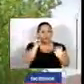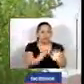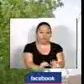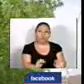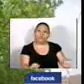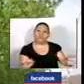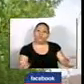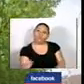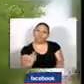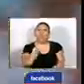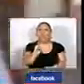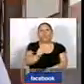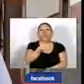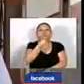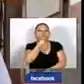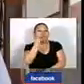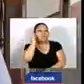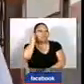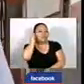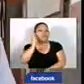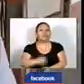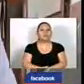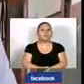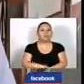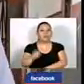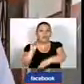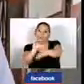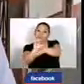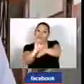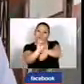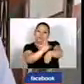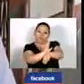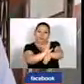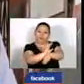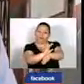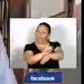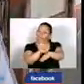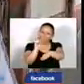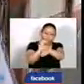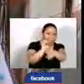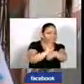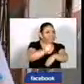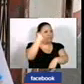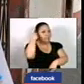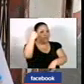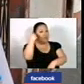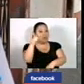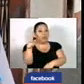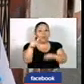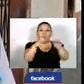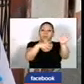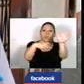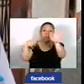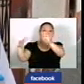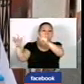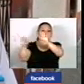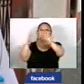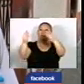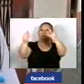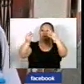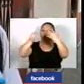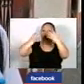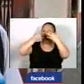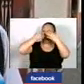edad y personas de la tercera edad. Quizá brindar algunas recomendaciones importantes. Todos estos vientos lo que traen son virus,